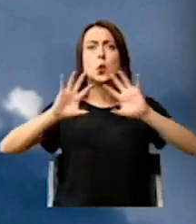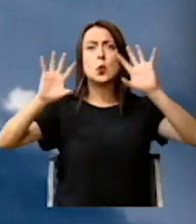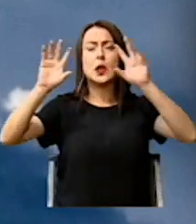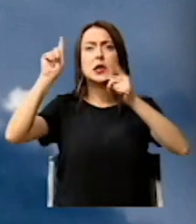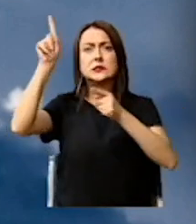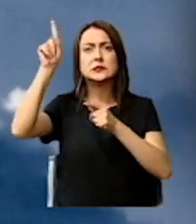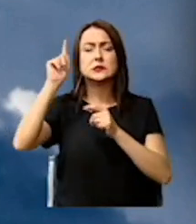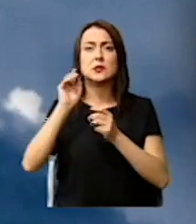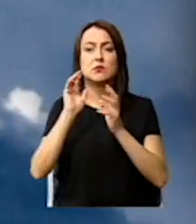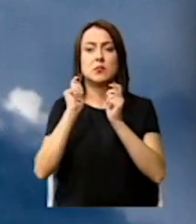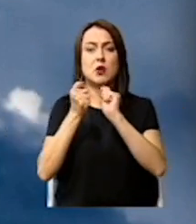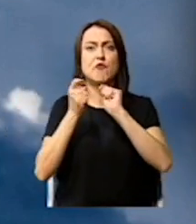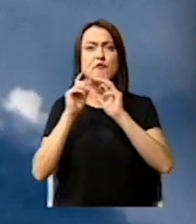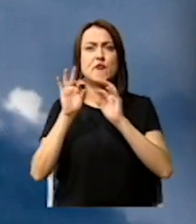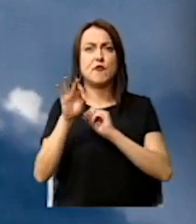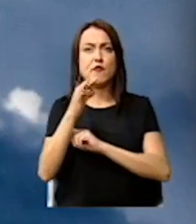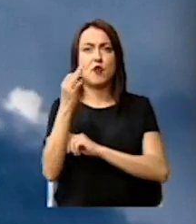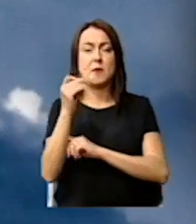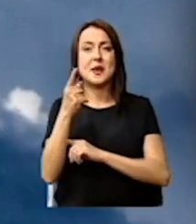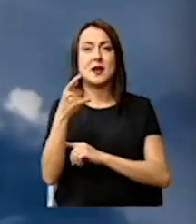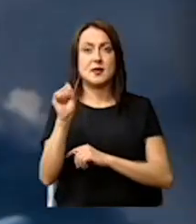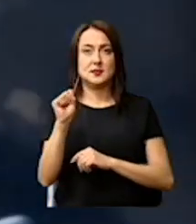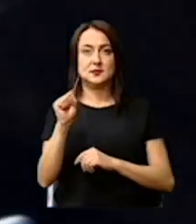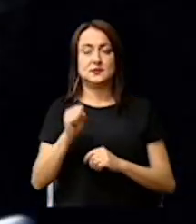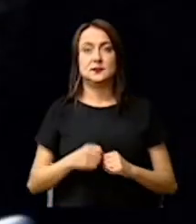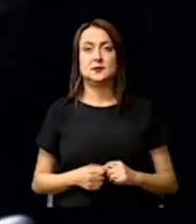toman la forma de gaseoso.